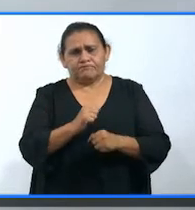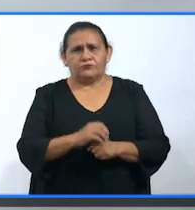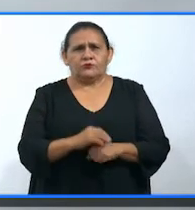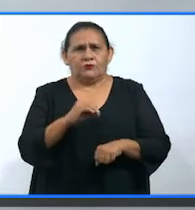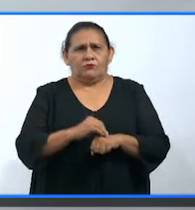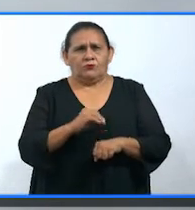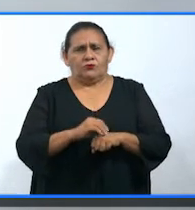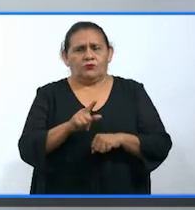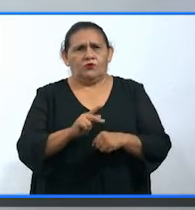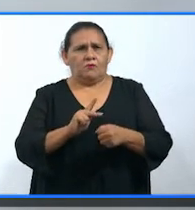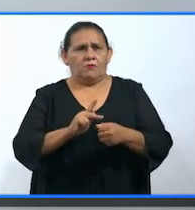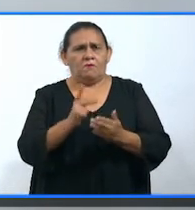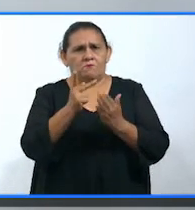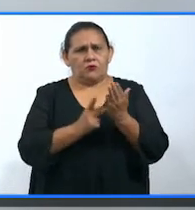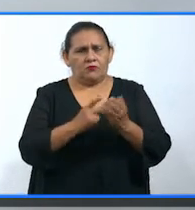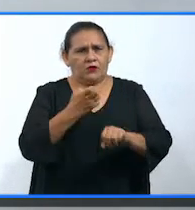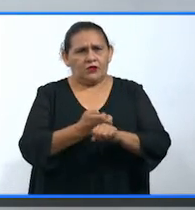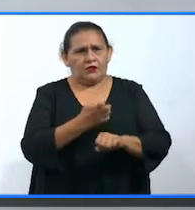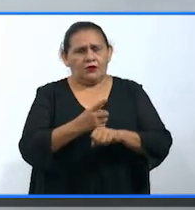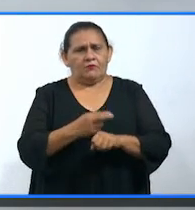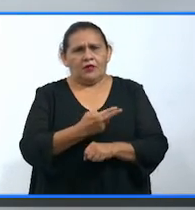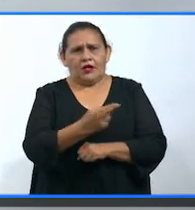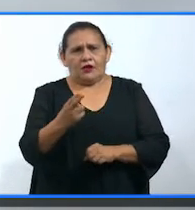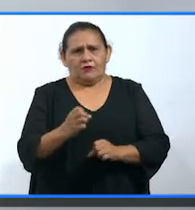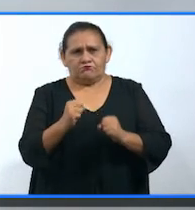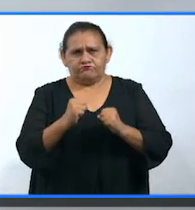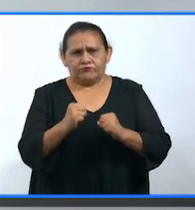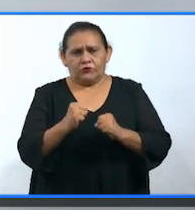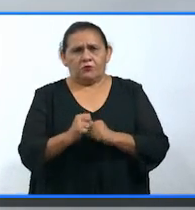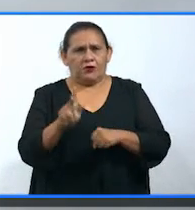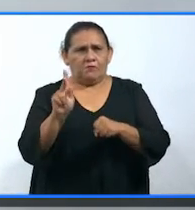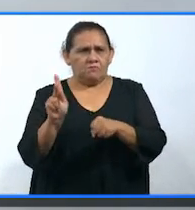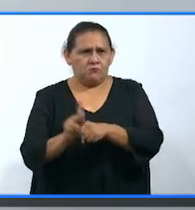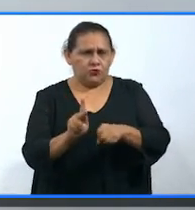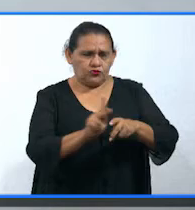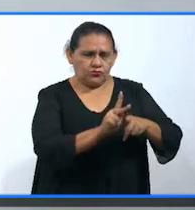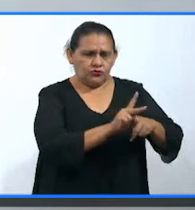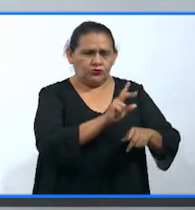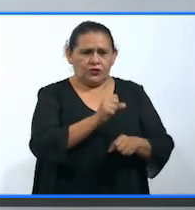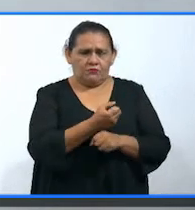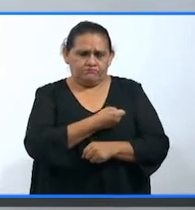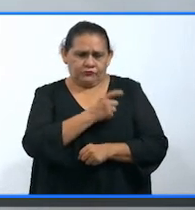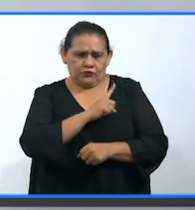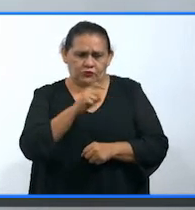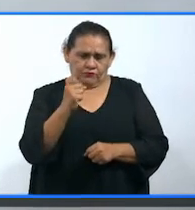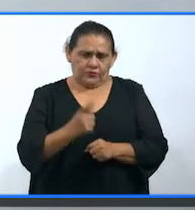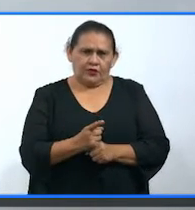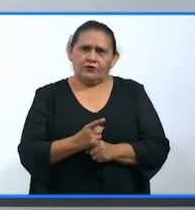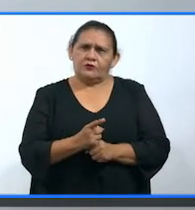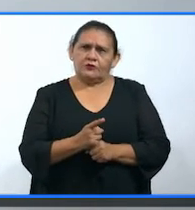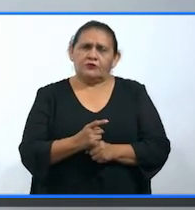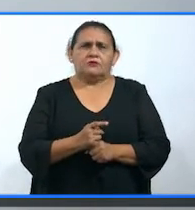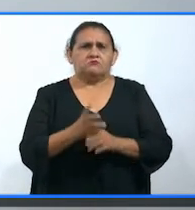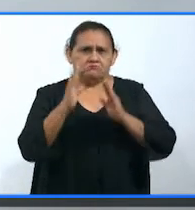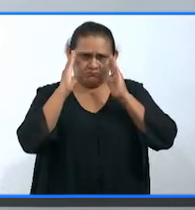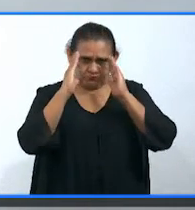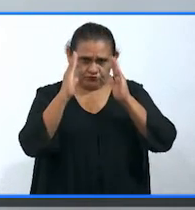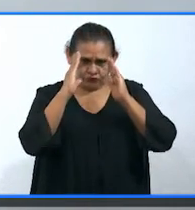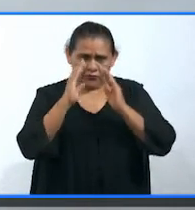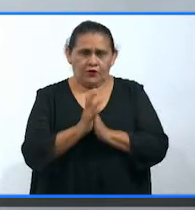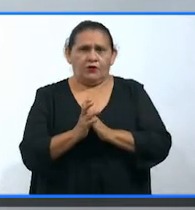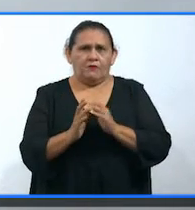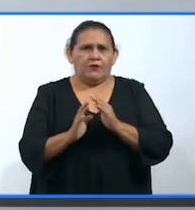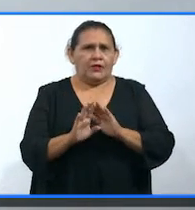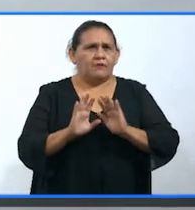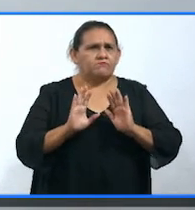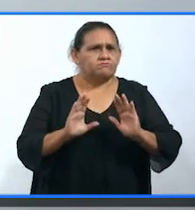Se puso en marcha un programa estatal de reforzamiento a la protección de la salud que se suma al combate al coronavirus, focalizando la prevención con la